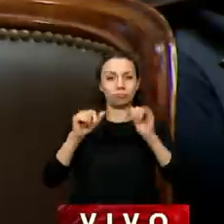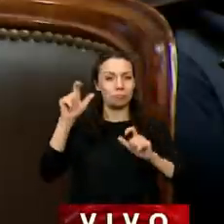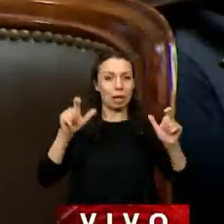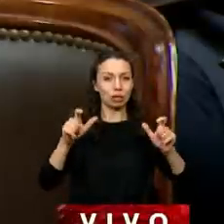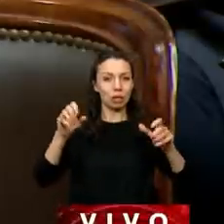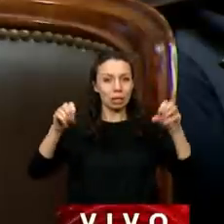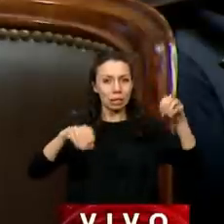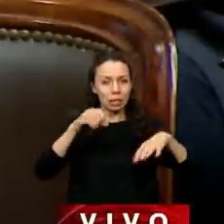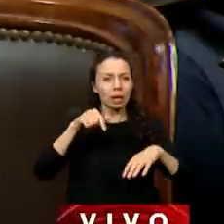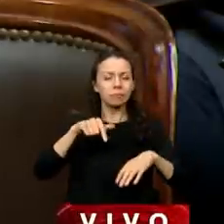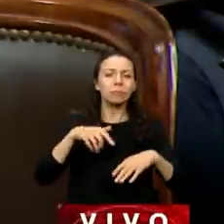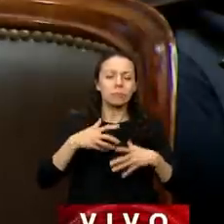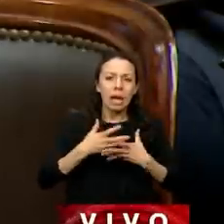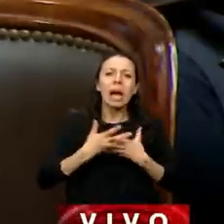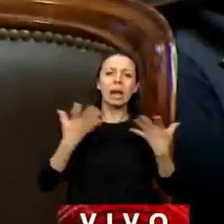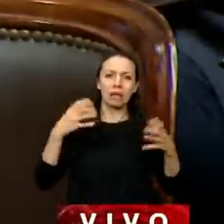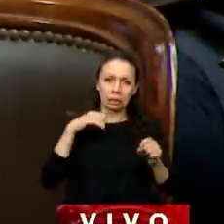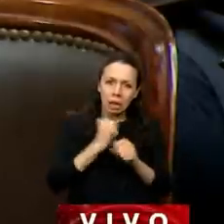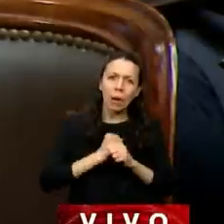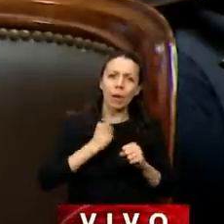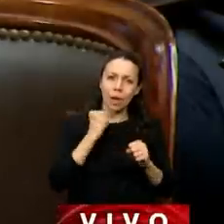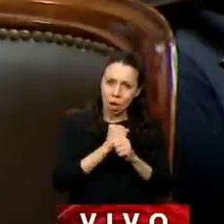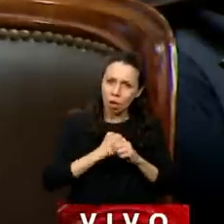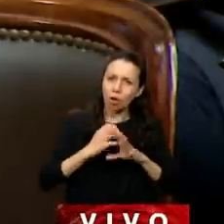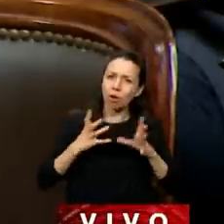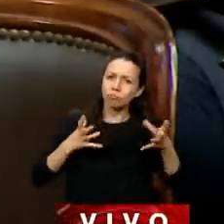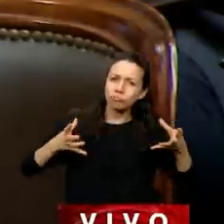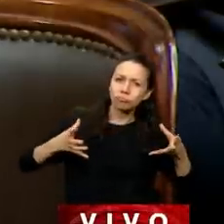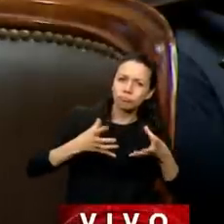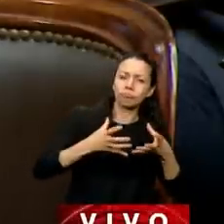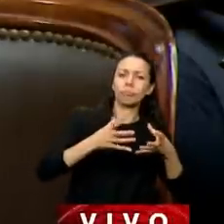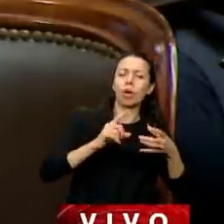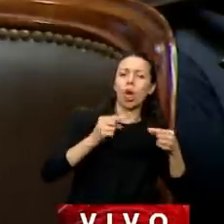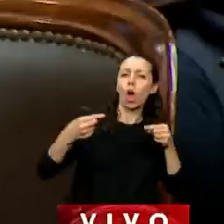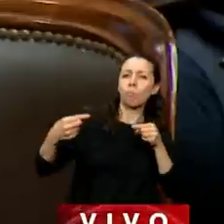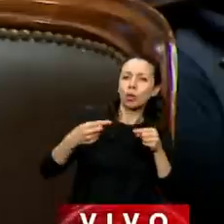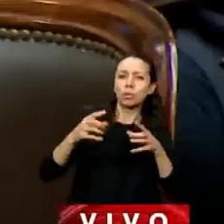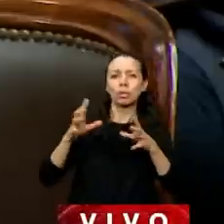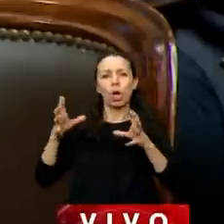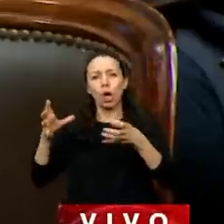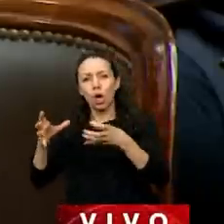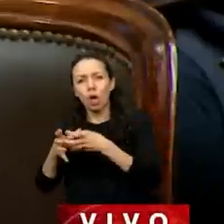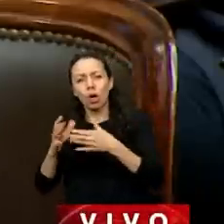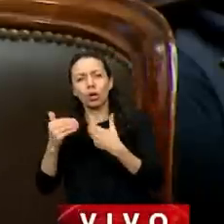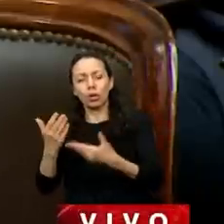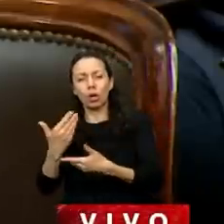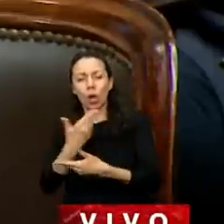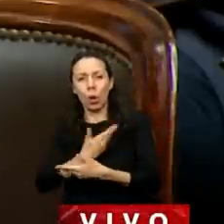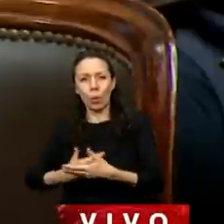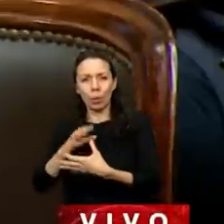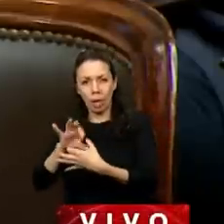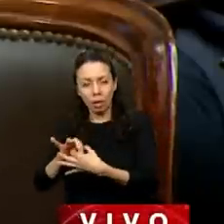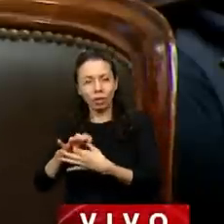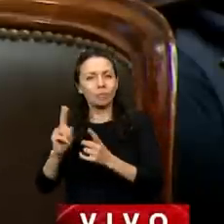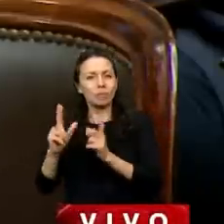que se ha hecho un enorme trabajo conjunto entre la oposición y el oficialismo en la Comisión de Salud y en